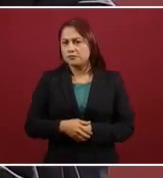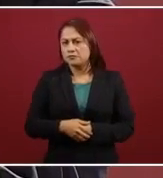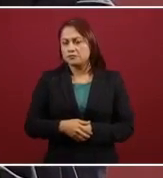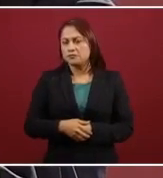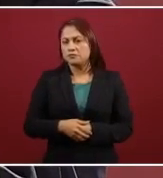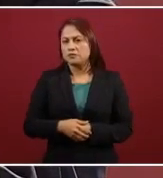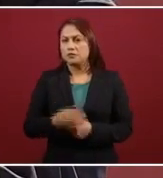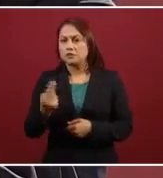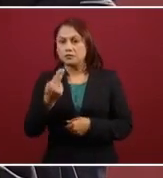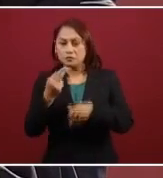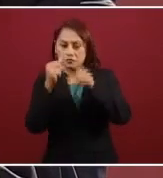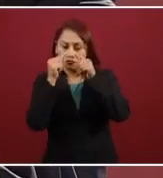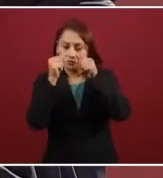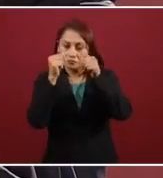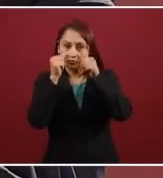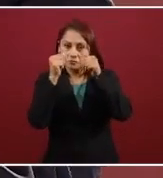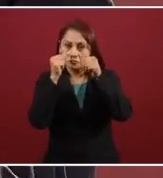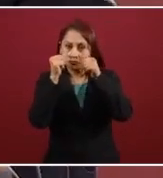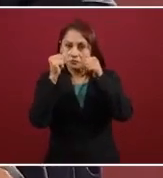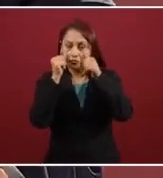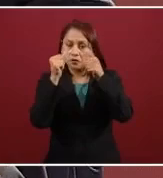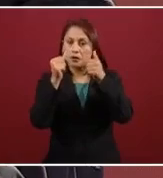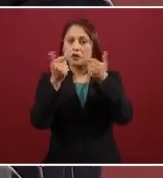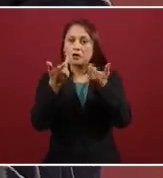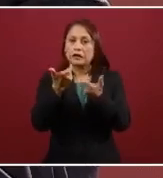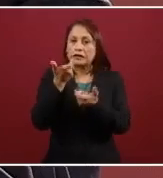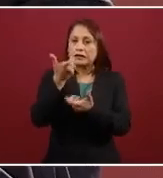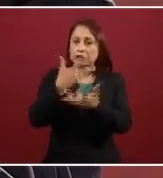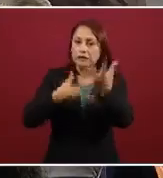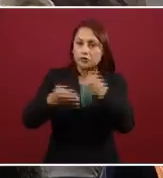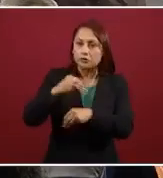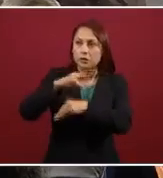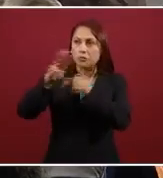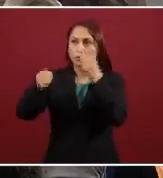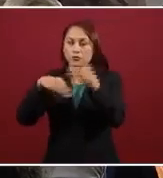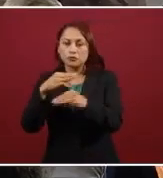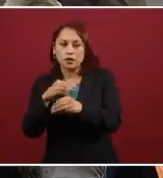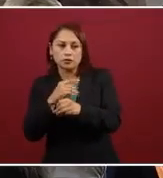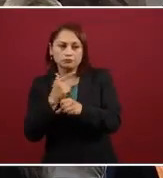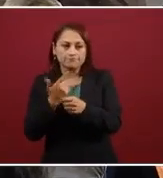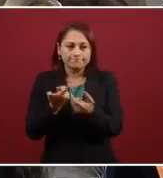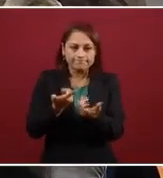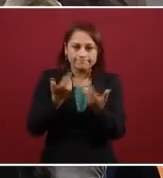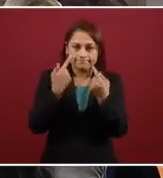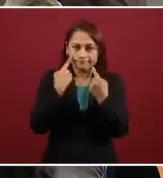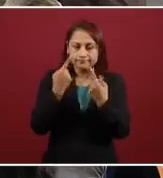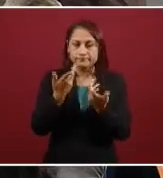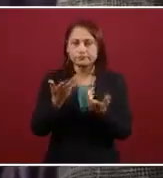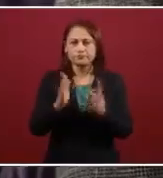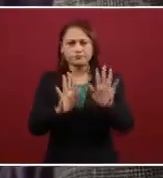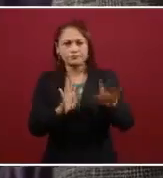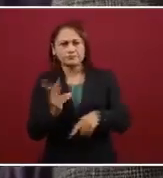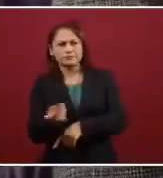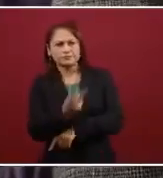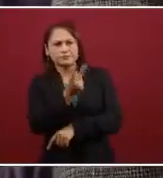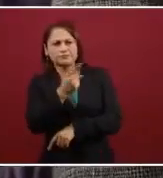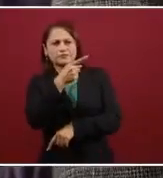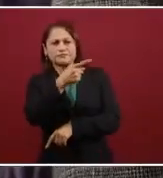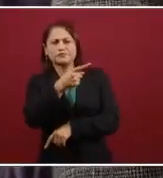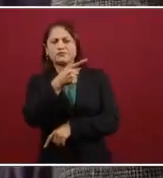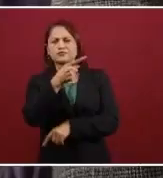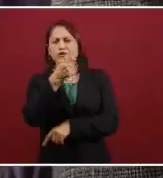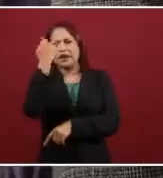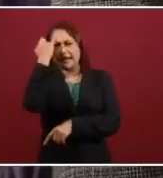variables macroeconómicas, o sea. ¿Y la renuncia no contradice su discurso al señalar conflicto de interés